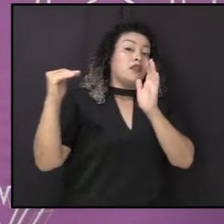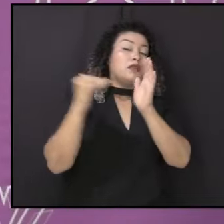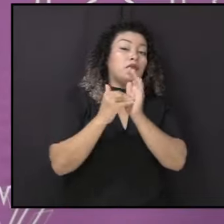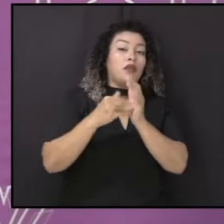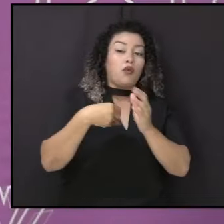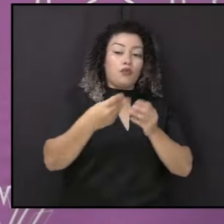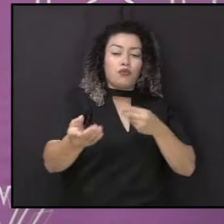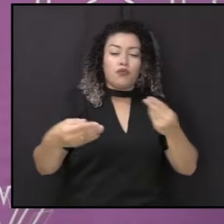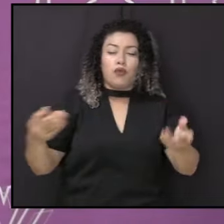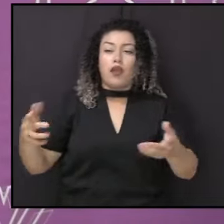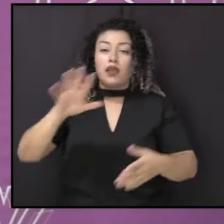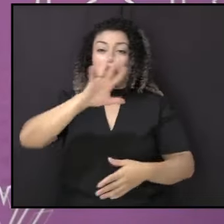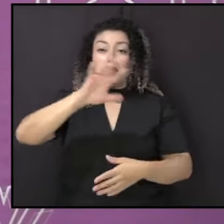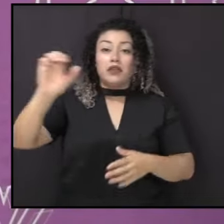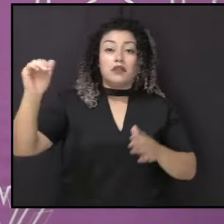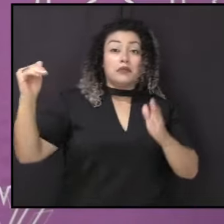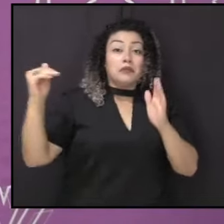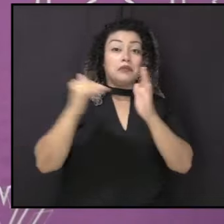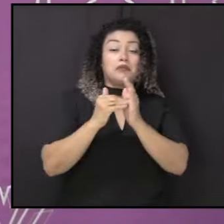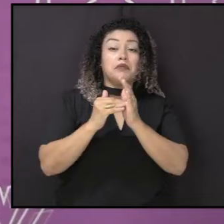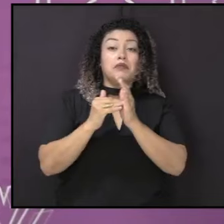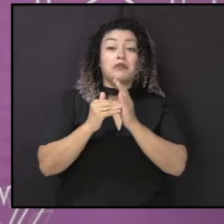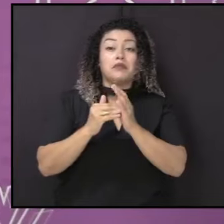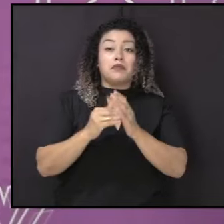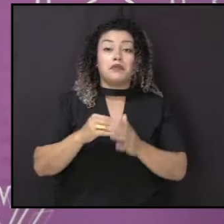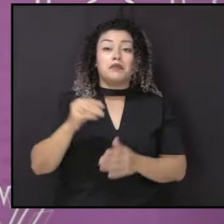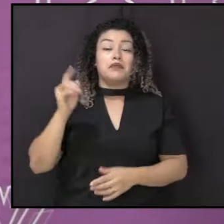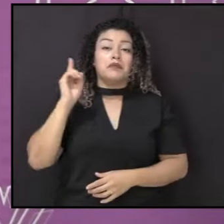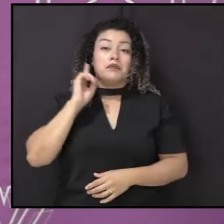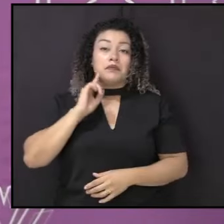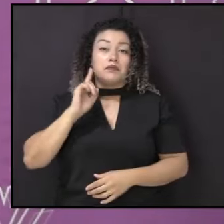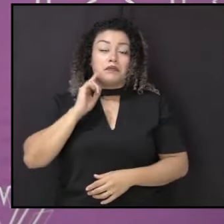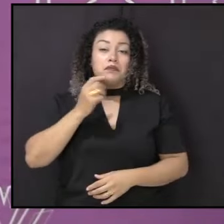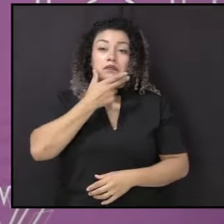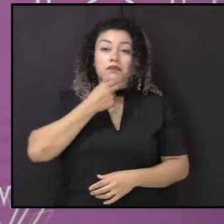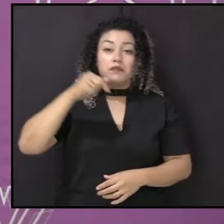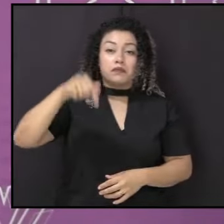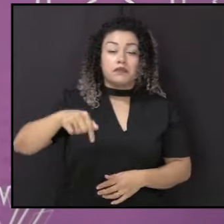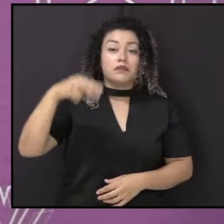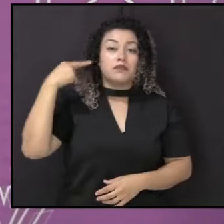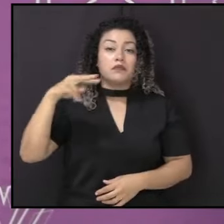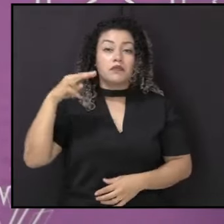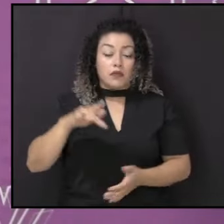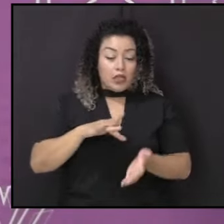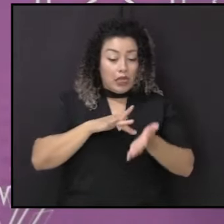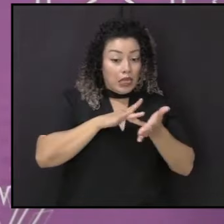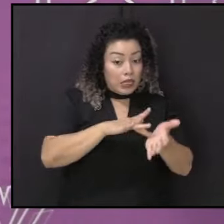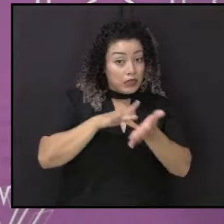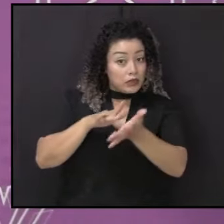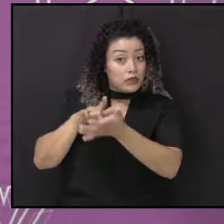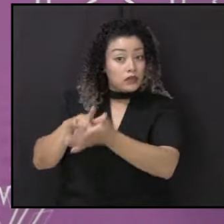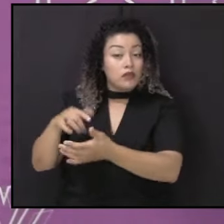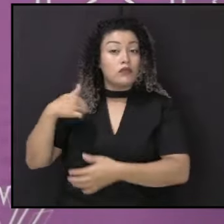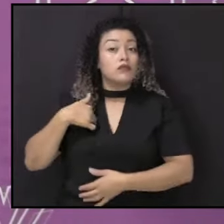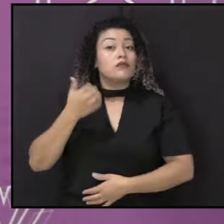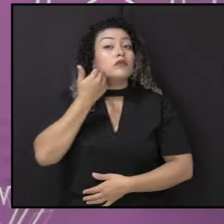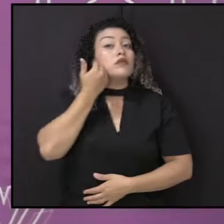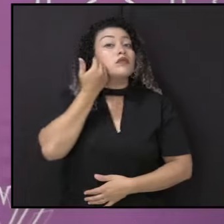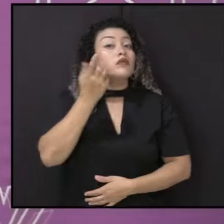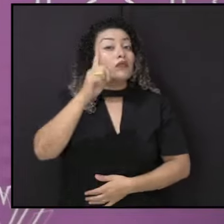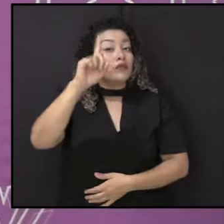500,000 veracruzanos y veracruzanas. Por eso, apoyando este Plan 500 de nuestro candidato a la gobernatura, yo quiero proponer hacer